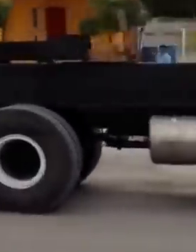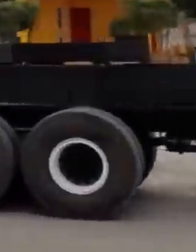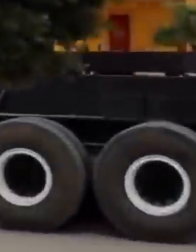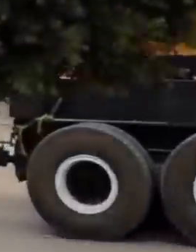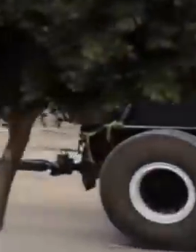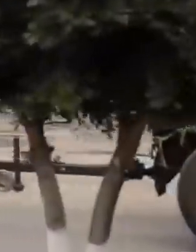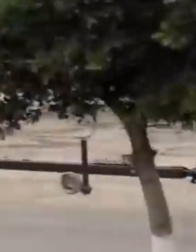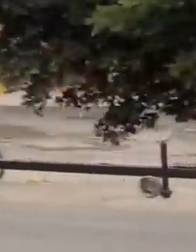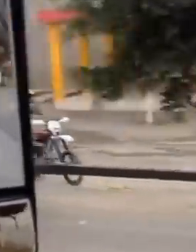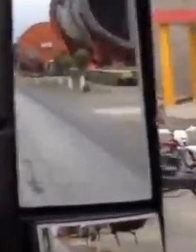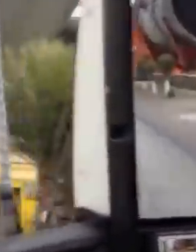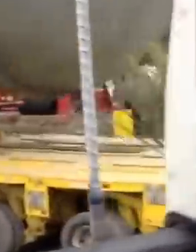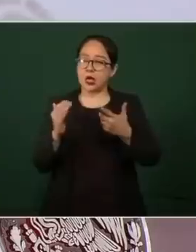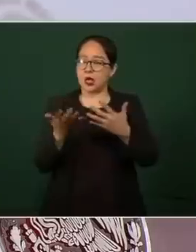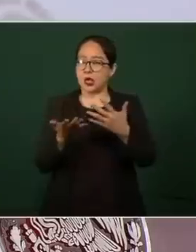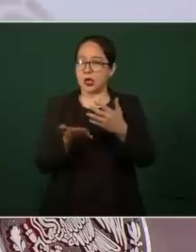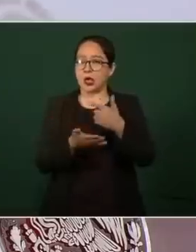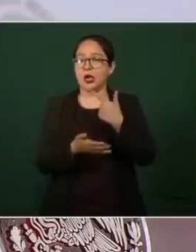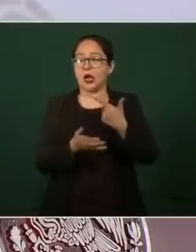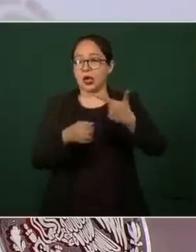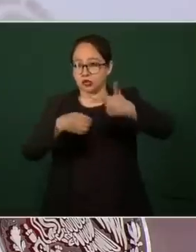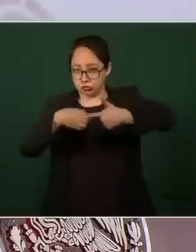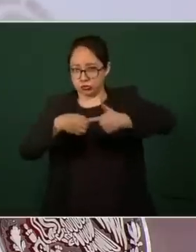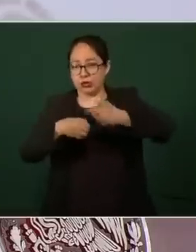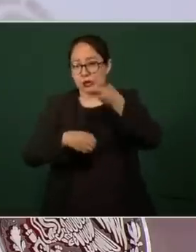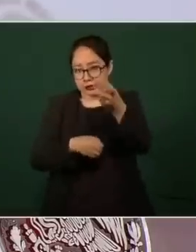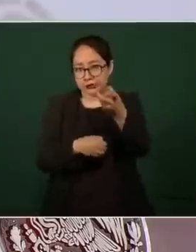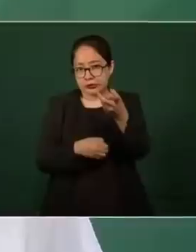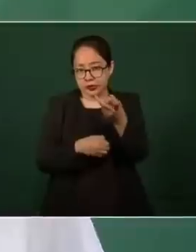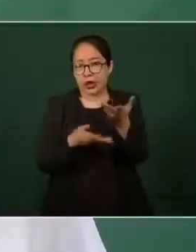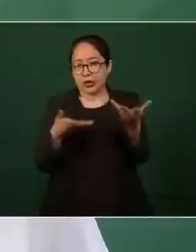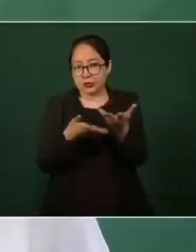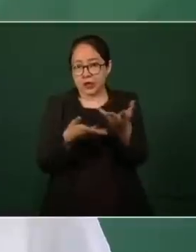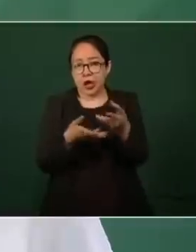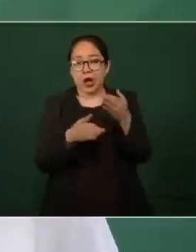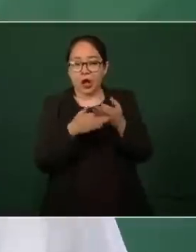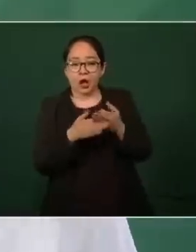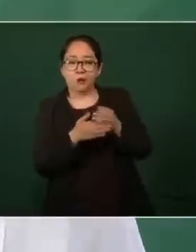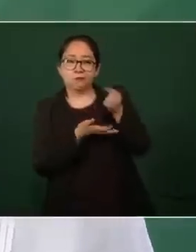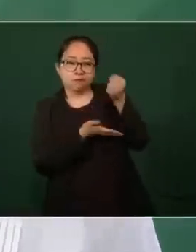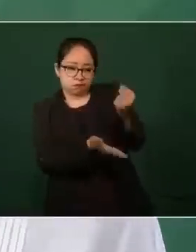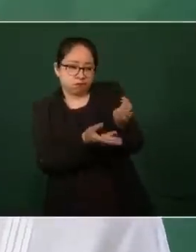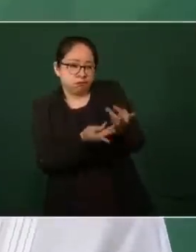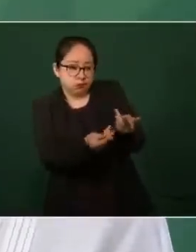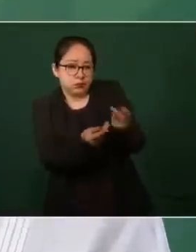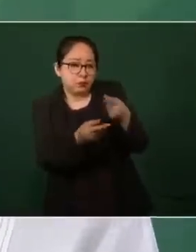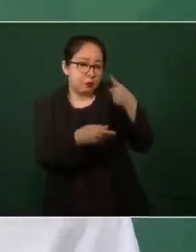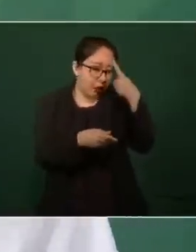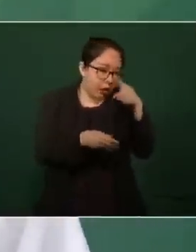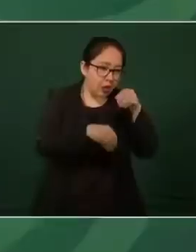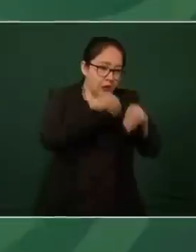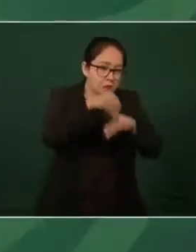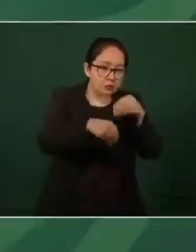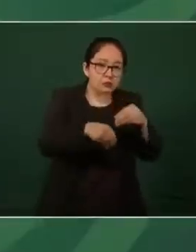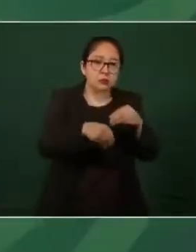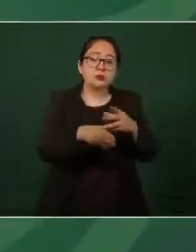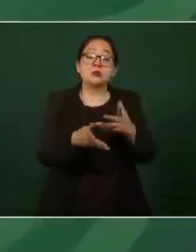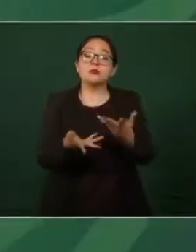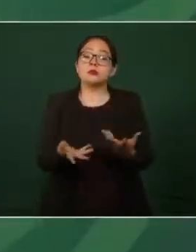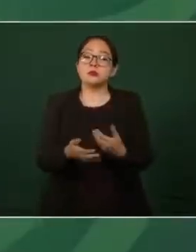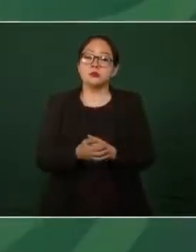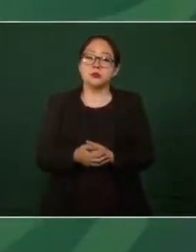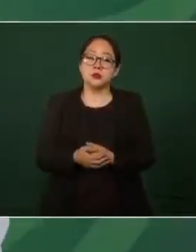esta es una inversión que se está haciendo. Queremos llevar, ya estamos